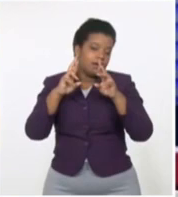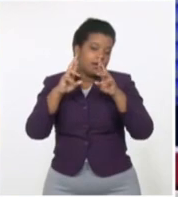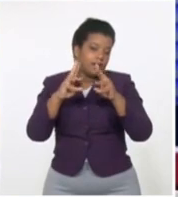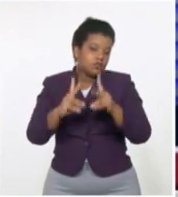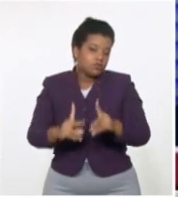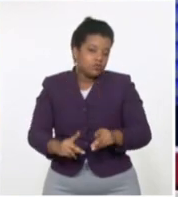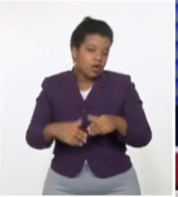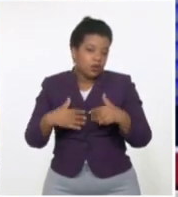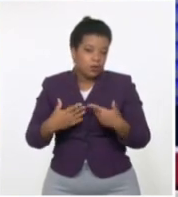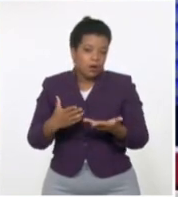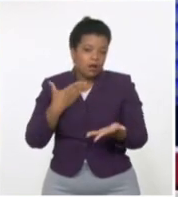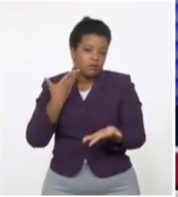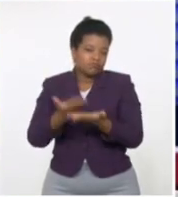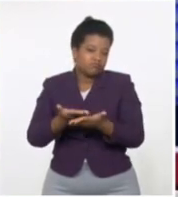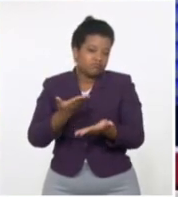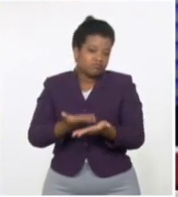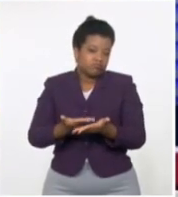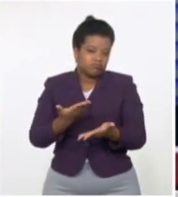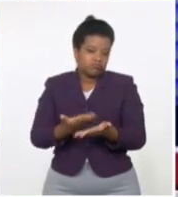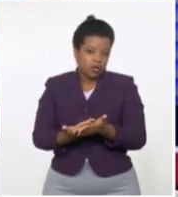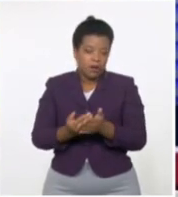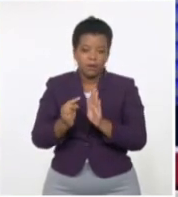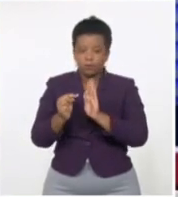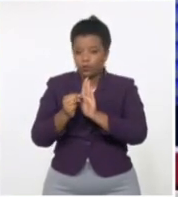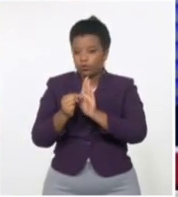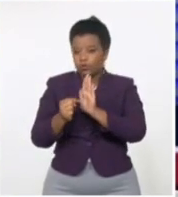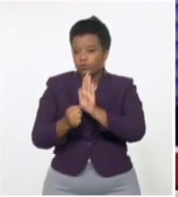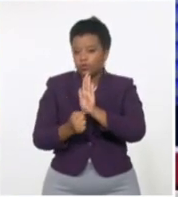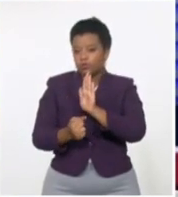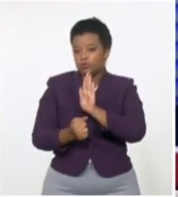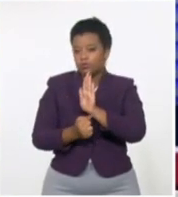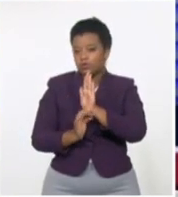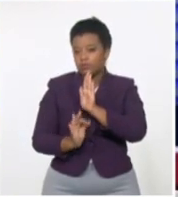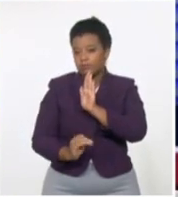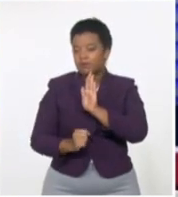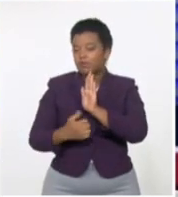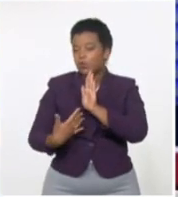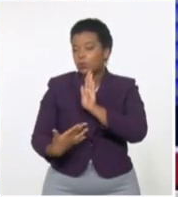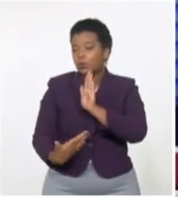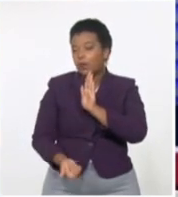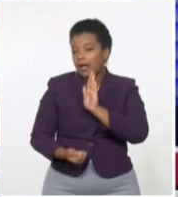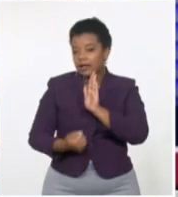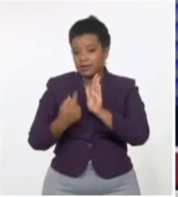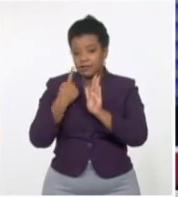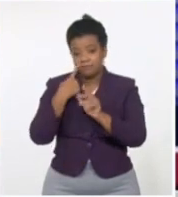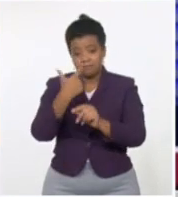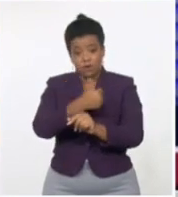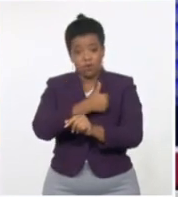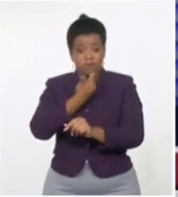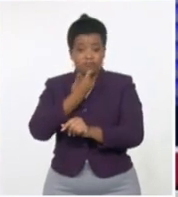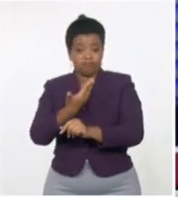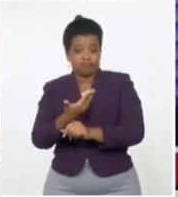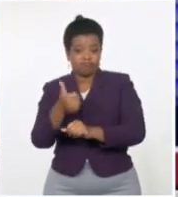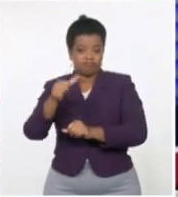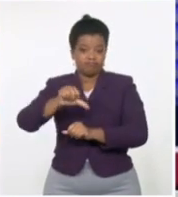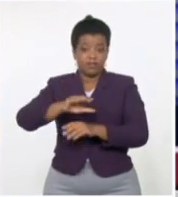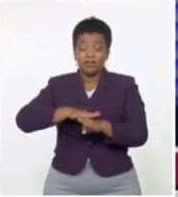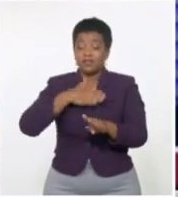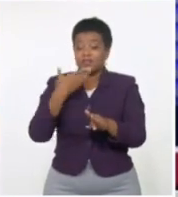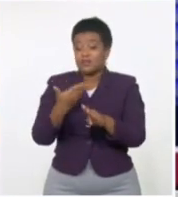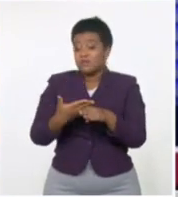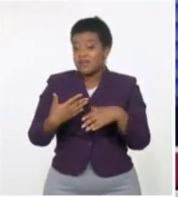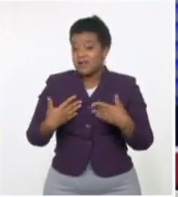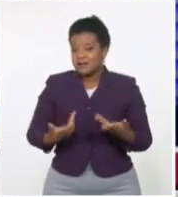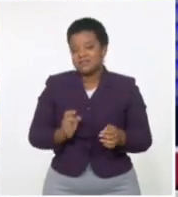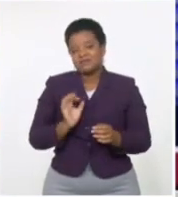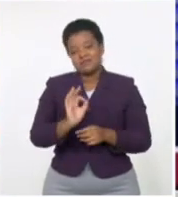candidato vacunal en determinados parámetros previos, que son la línea de base con la que tú comienzas el estudio de intervención, y después lo que sucede cuando